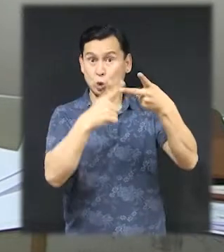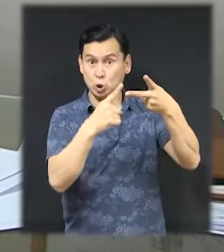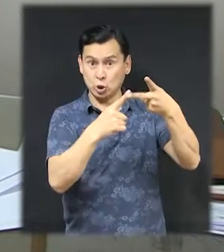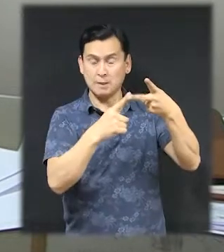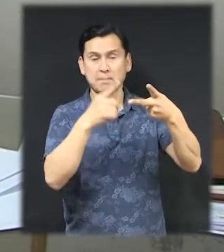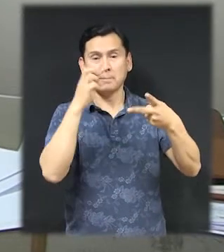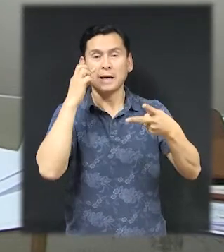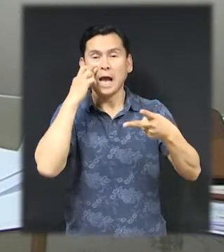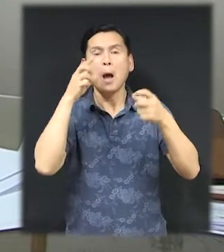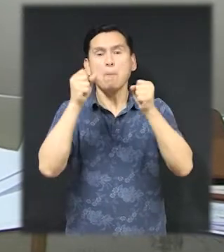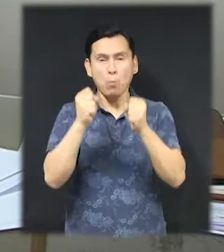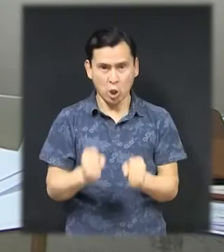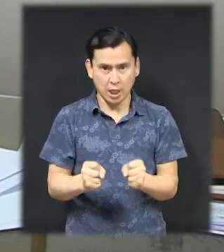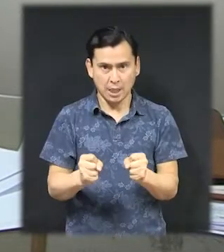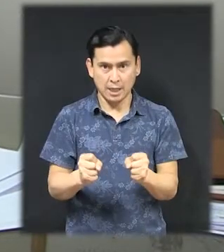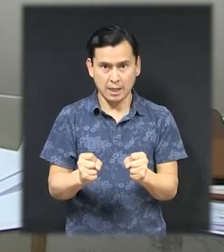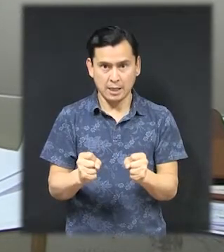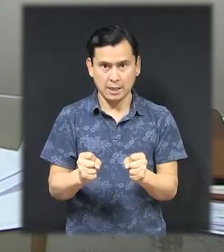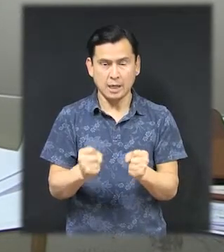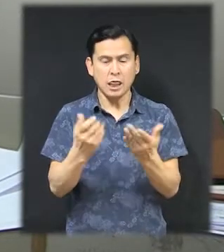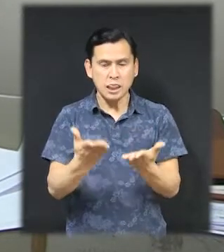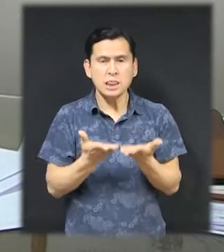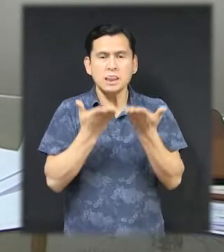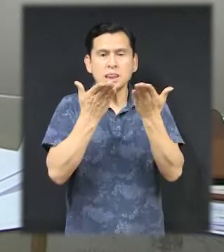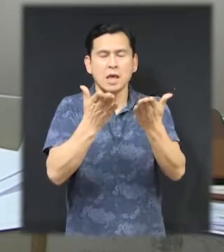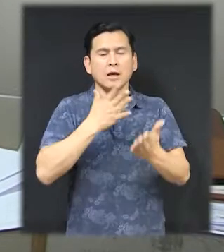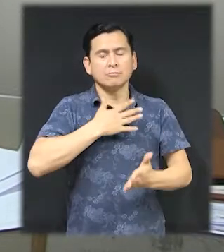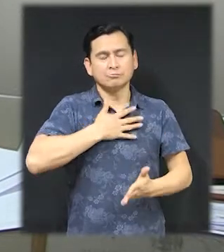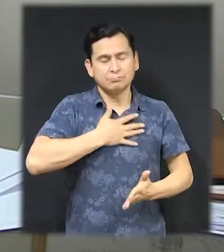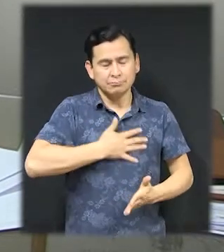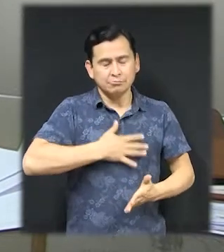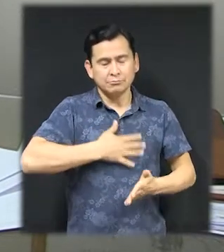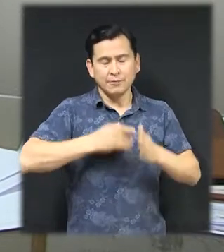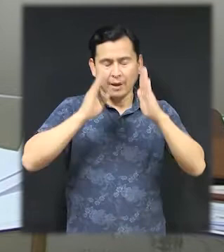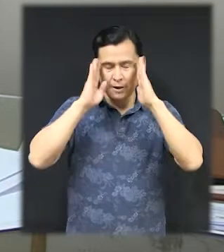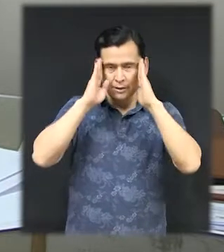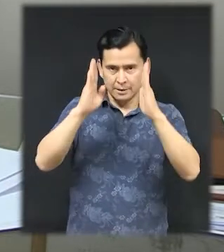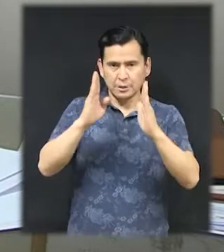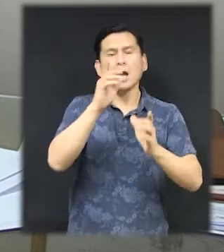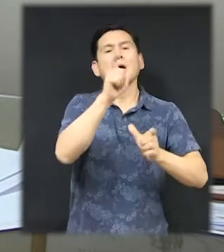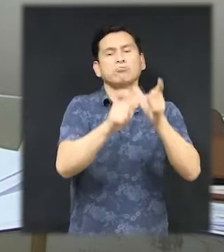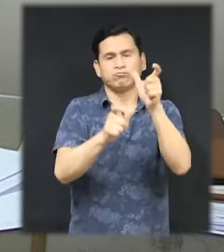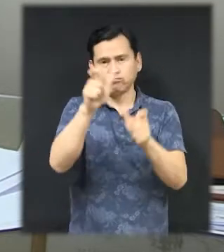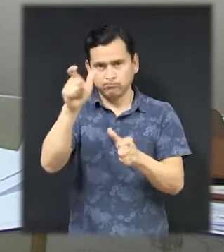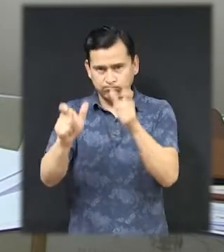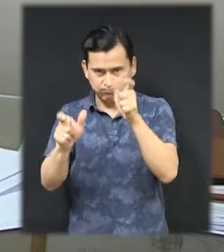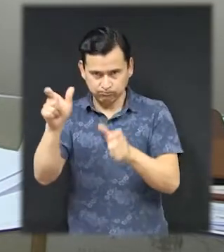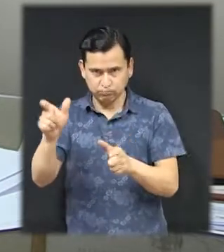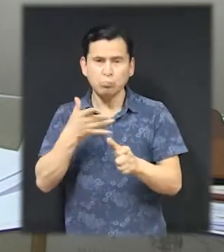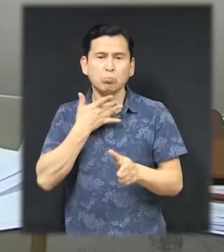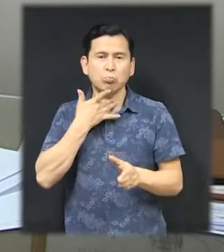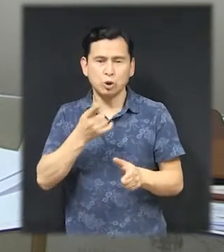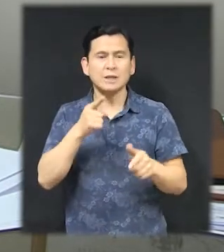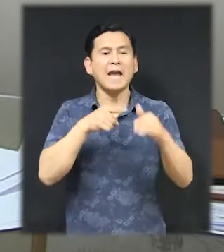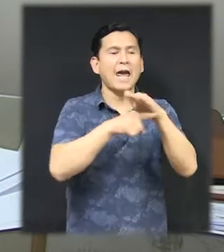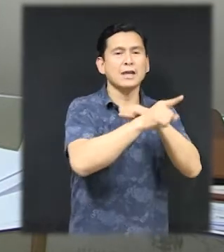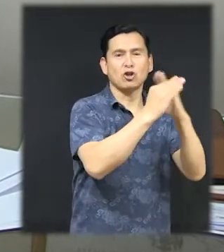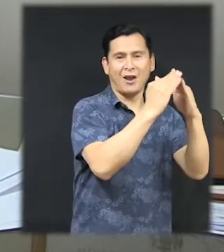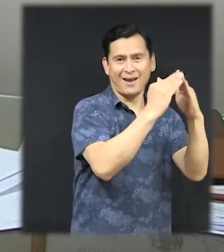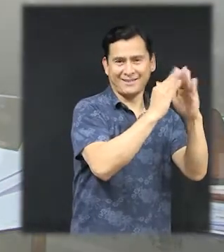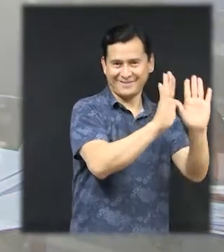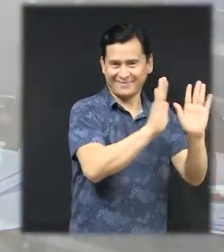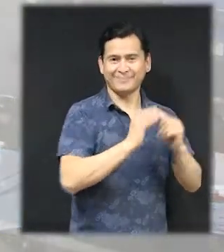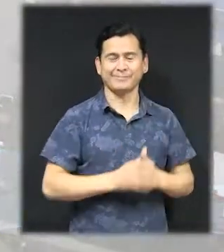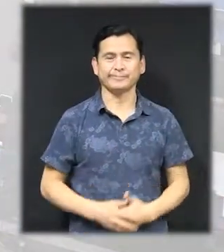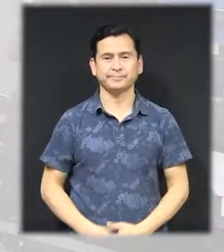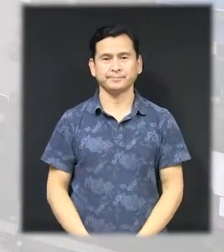poder dar un alivio en la atención a nuestros pacientes, ya que esta se hace en el domicilio. Es así como